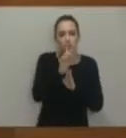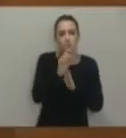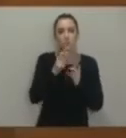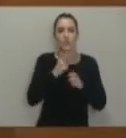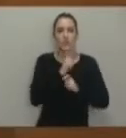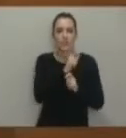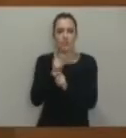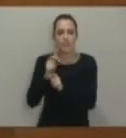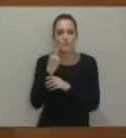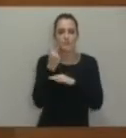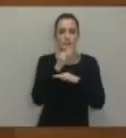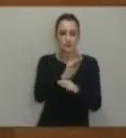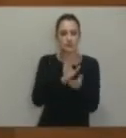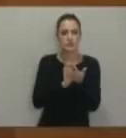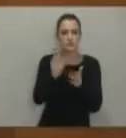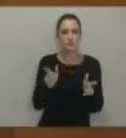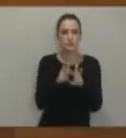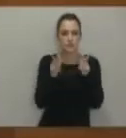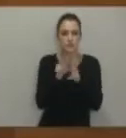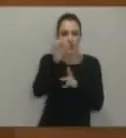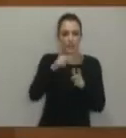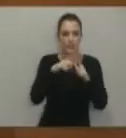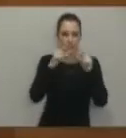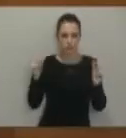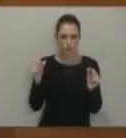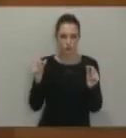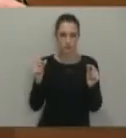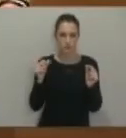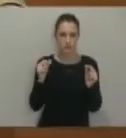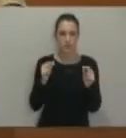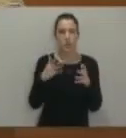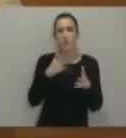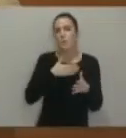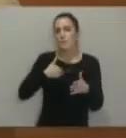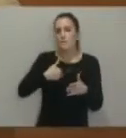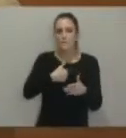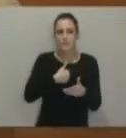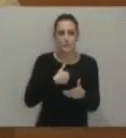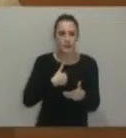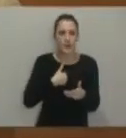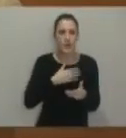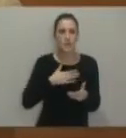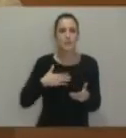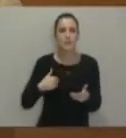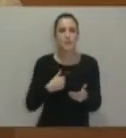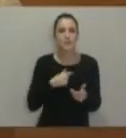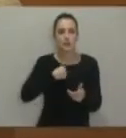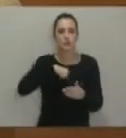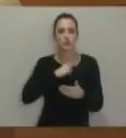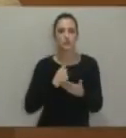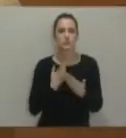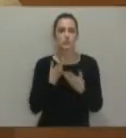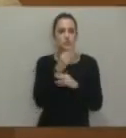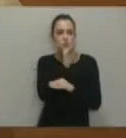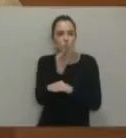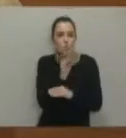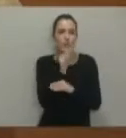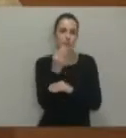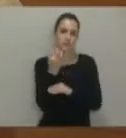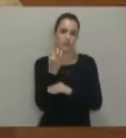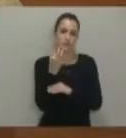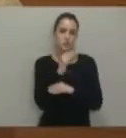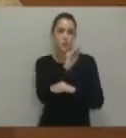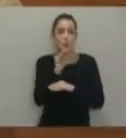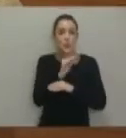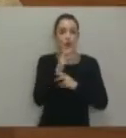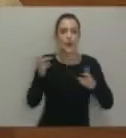nuestro país y, sobre todo, en nuestra comunidad, Asturias. Un papel que nosotros entendemos que hay que preservar y